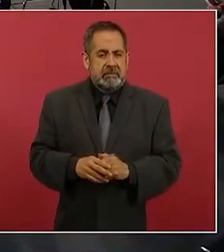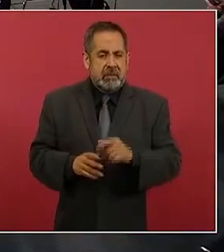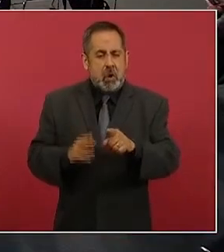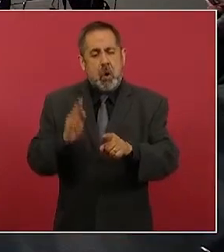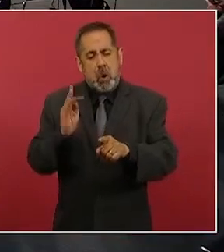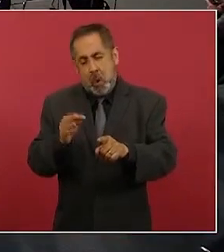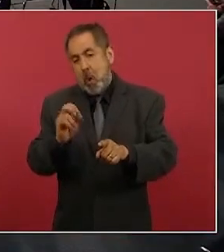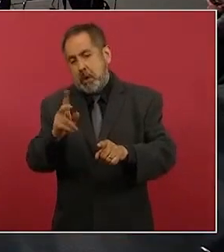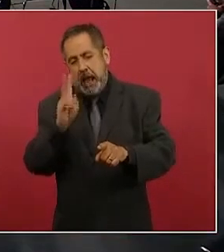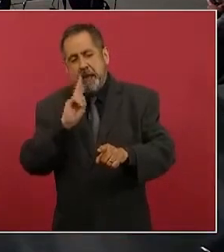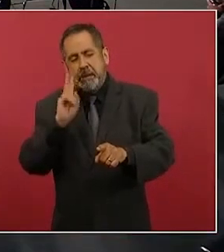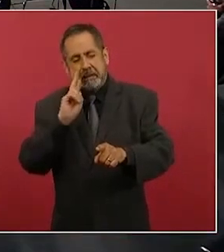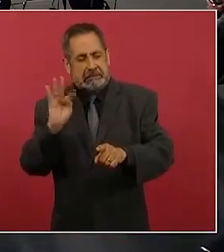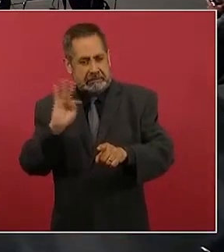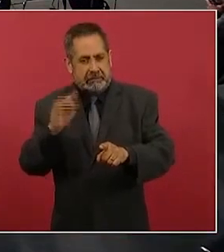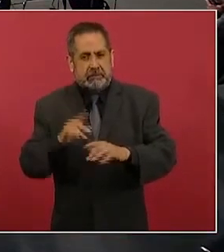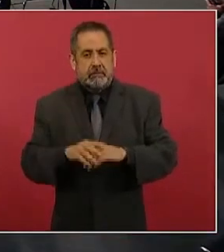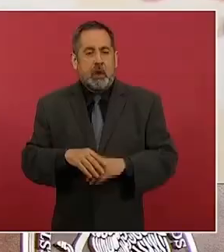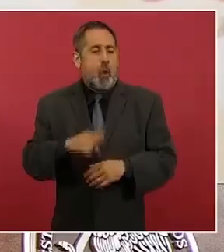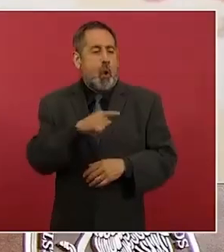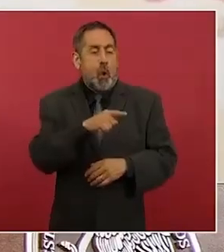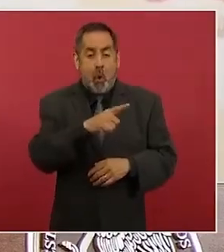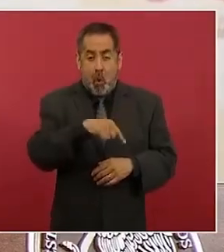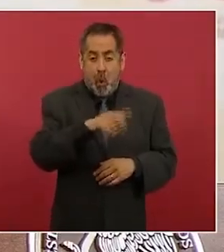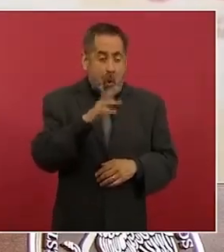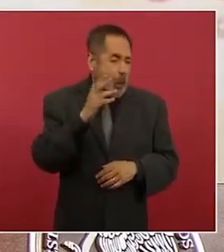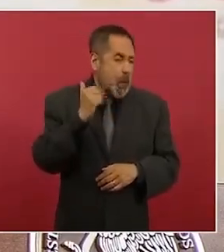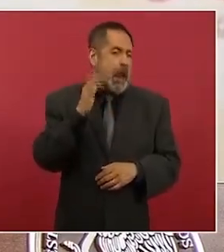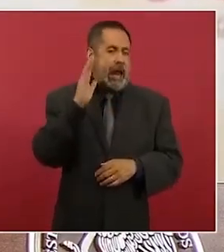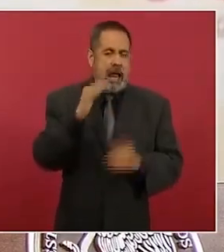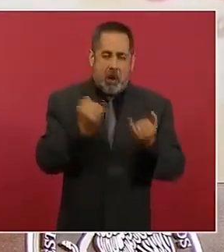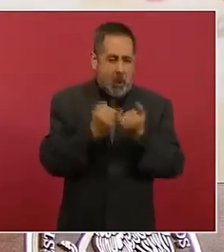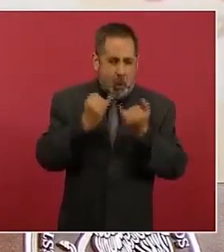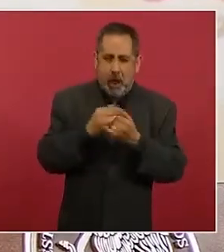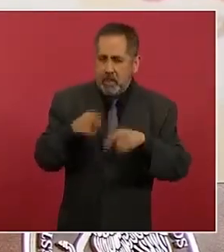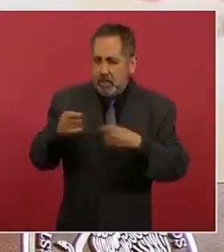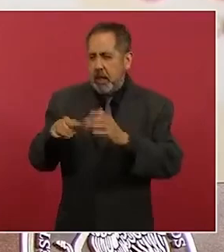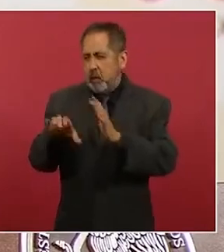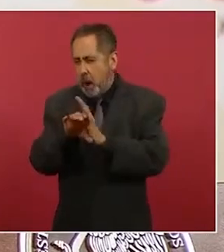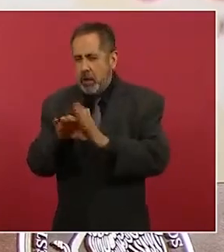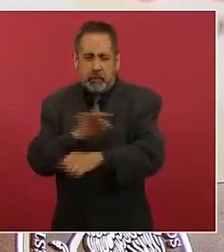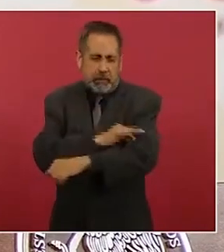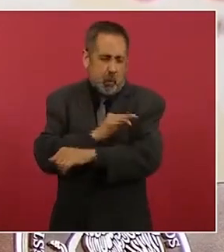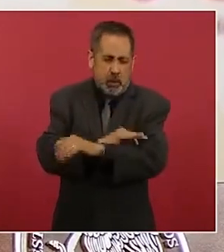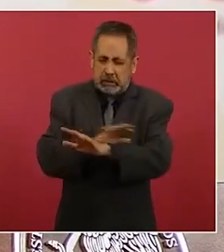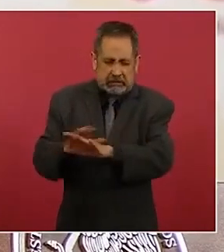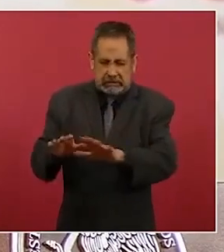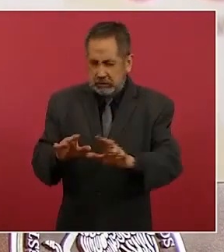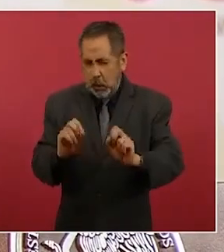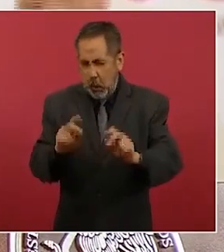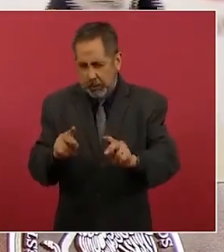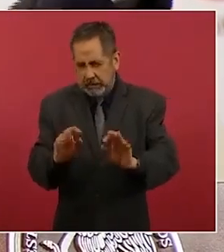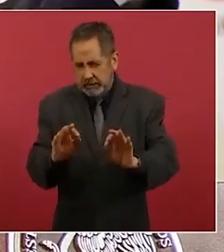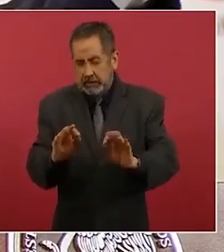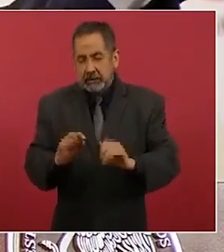sin conceder, de que ellos hubiesen hecho lo mismo que nosotros.